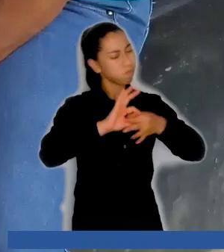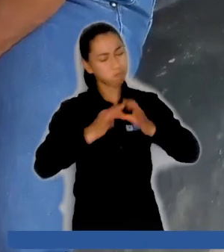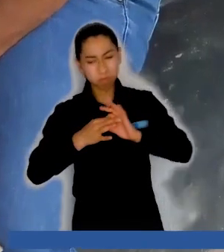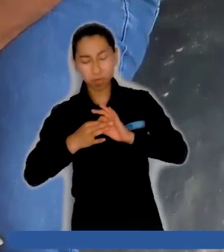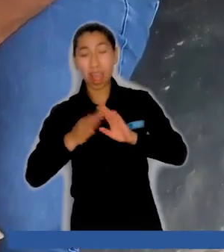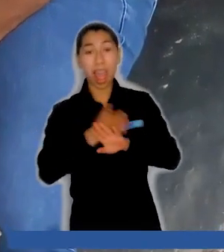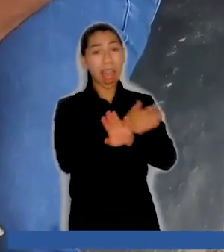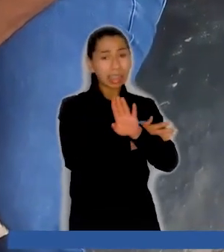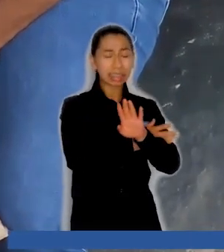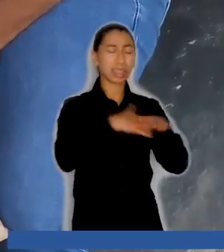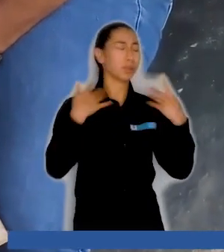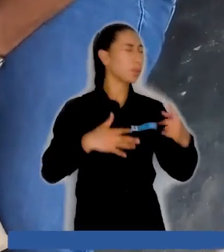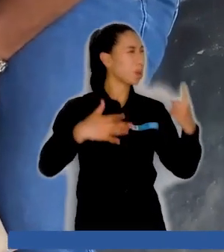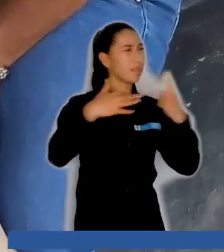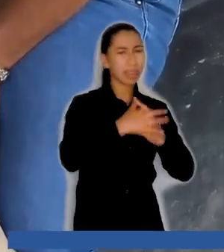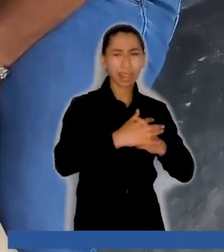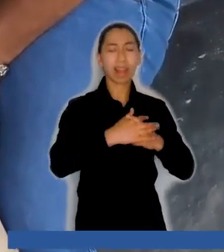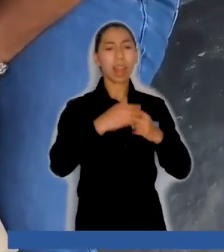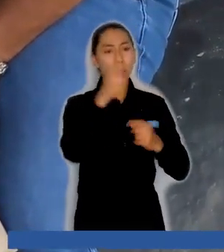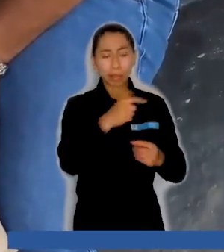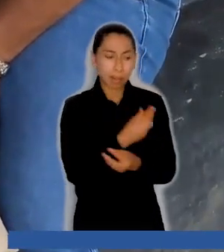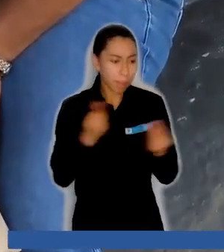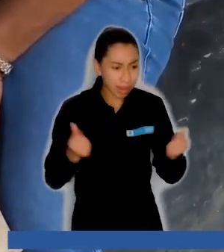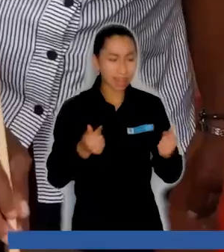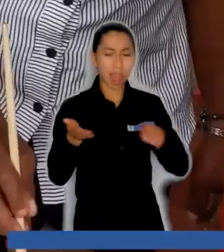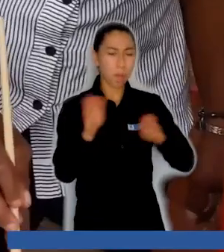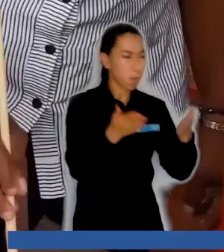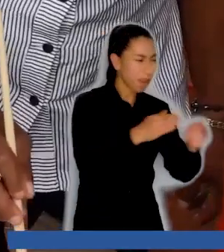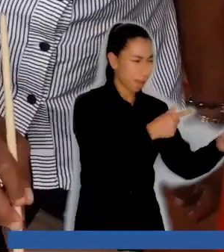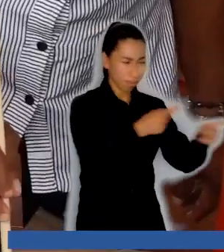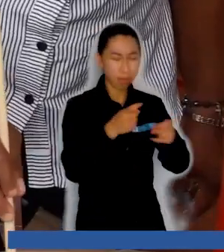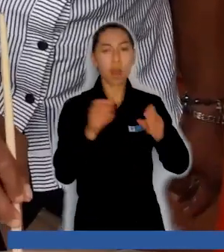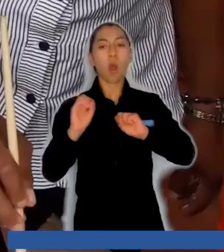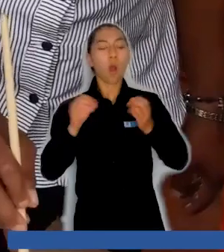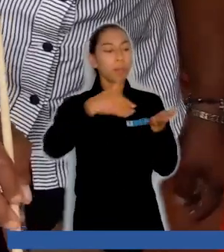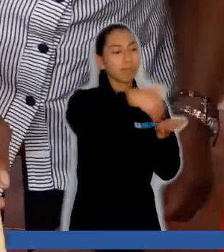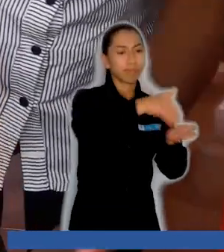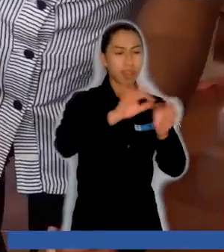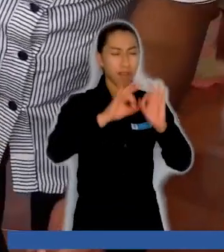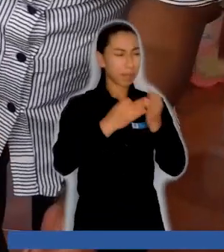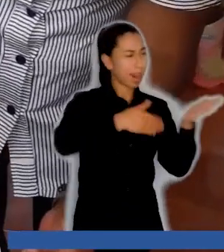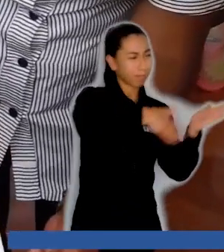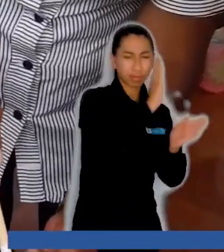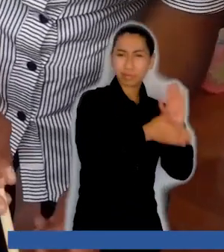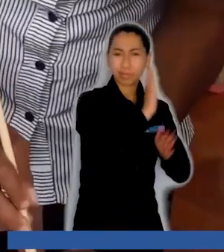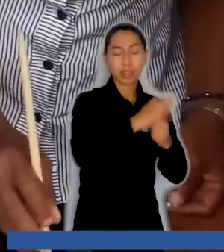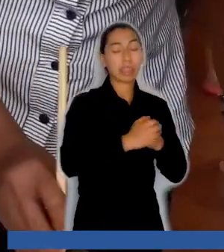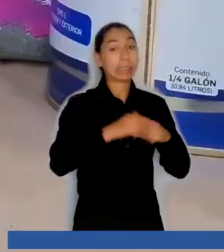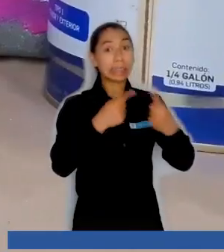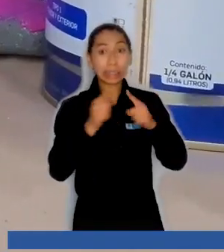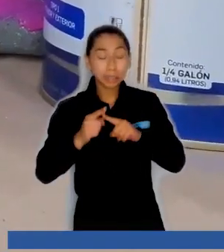los grupos armados ilegales destruyó con homicidios, masacres, desapariciones forzadas, desplazamientos masivos, entre muchos hechos